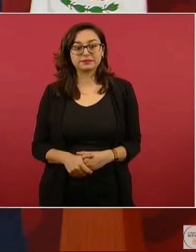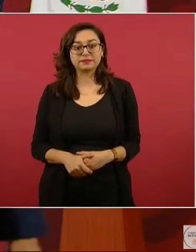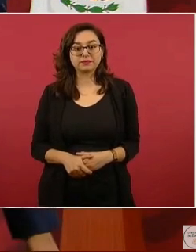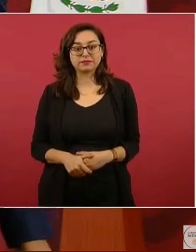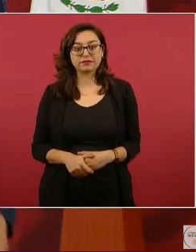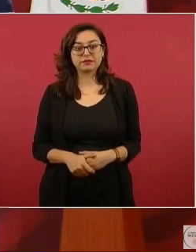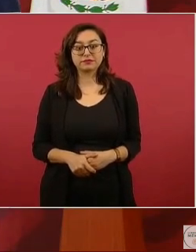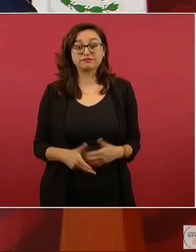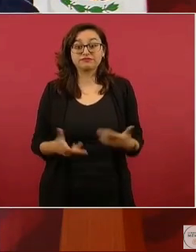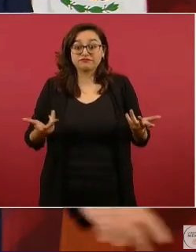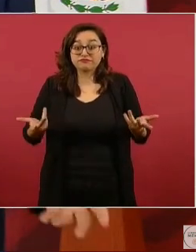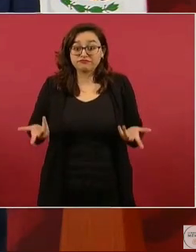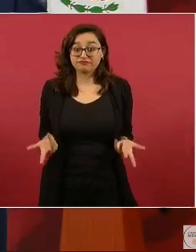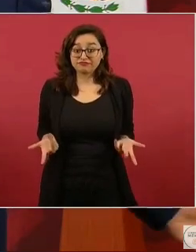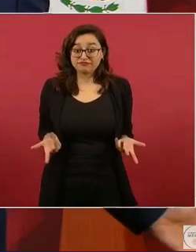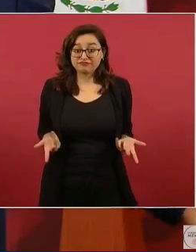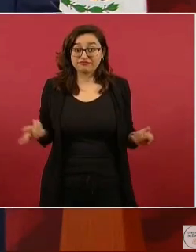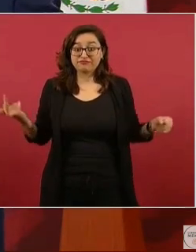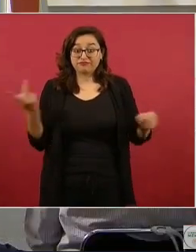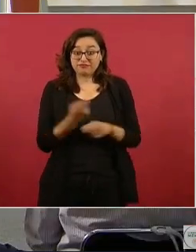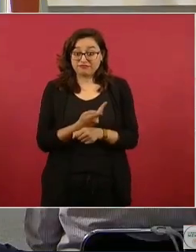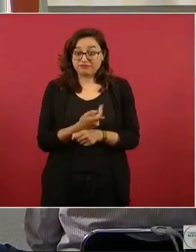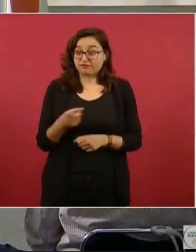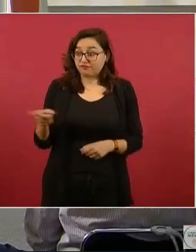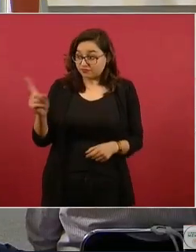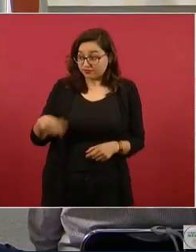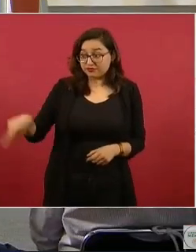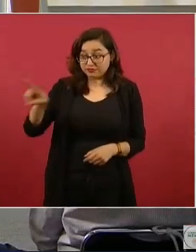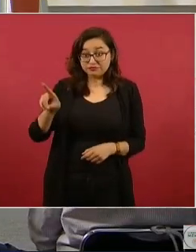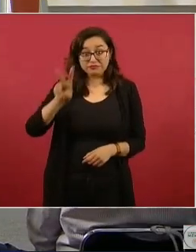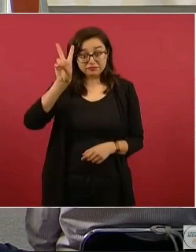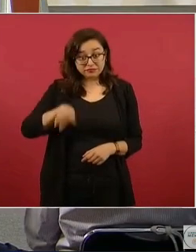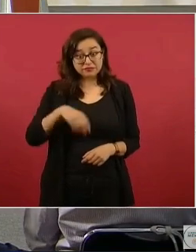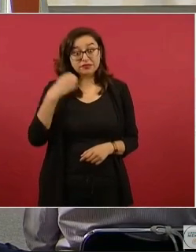Entonces, no es que no pasaran el examen.